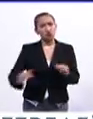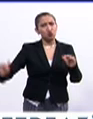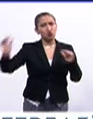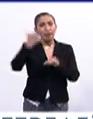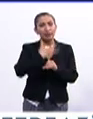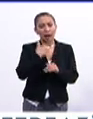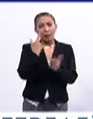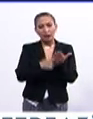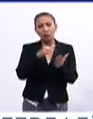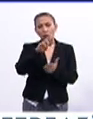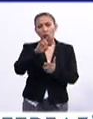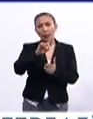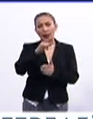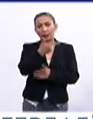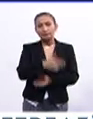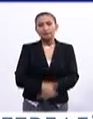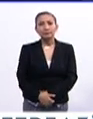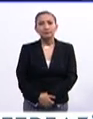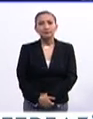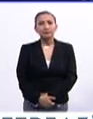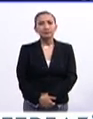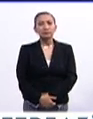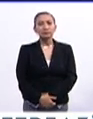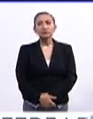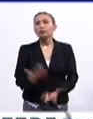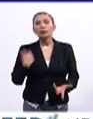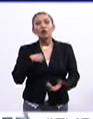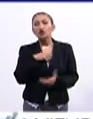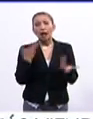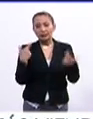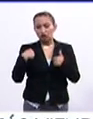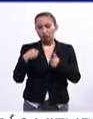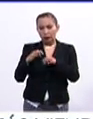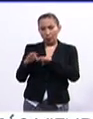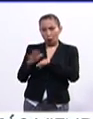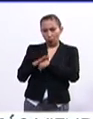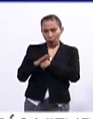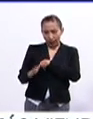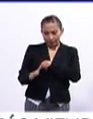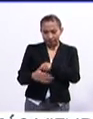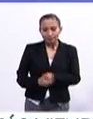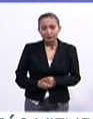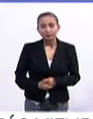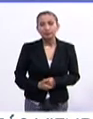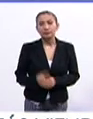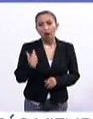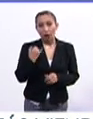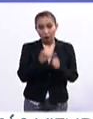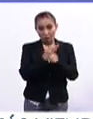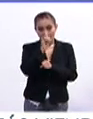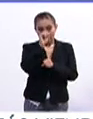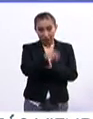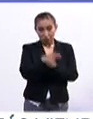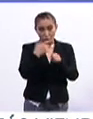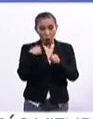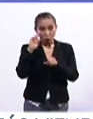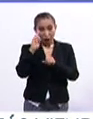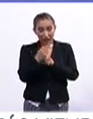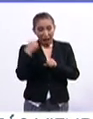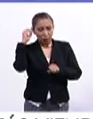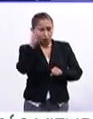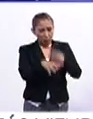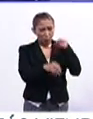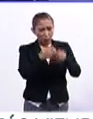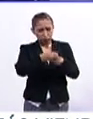actualmente la Universidad de Guadalajara. ¿Qué estamos haciendo nosotros? Con toda la información que genera la universidad